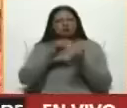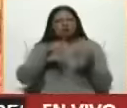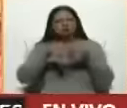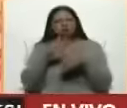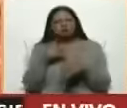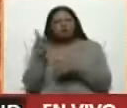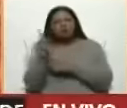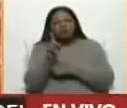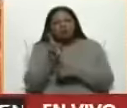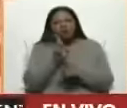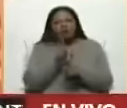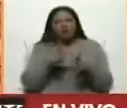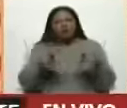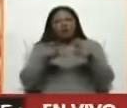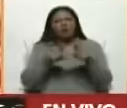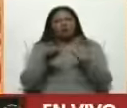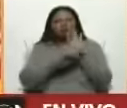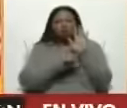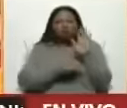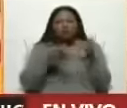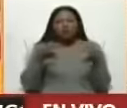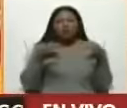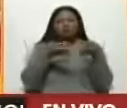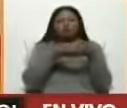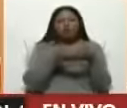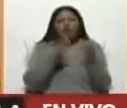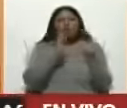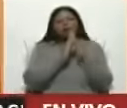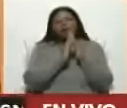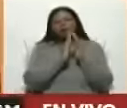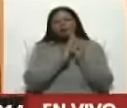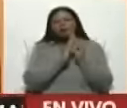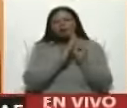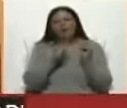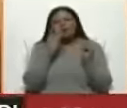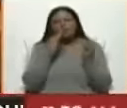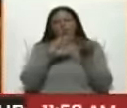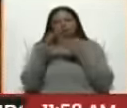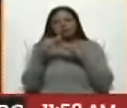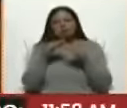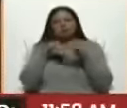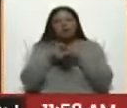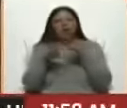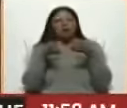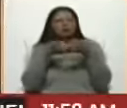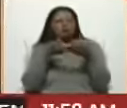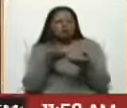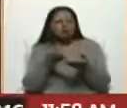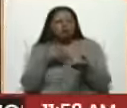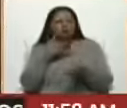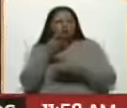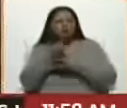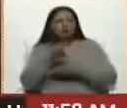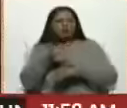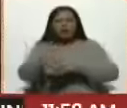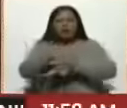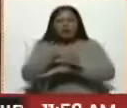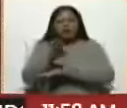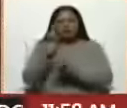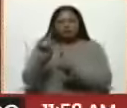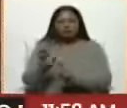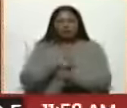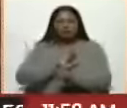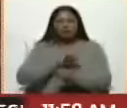queda. Si la instrucción es que usted se reúne en la casa de la comunidad, se reúnen en la calle, pero